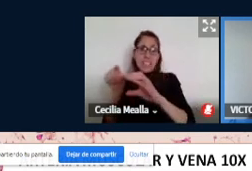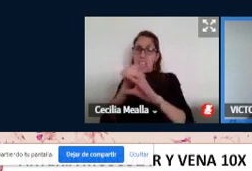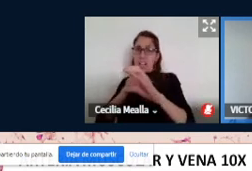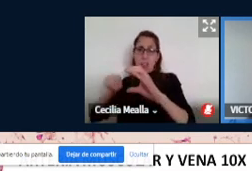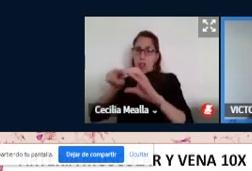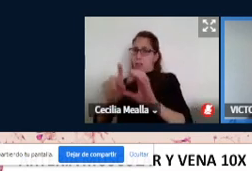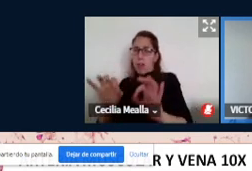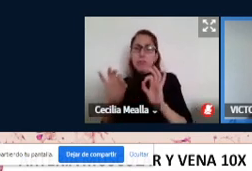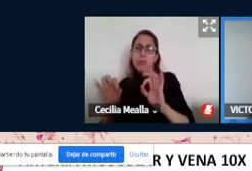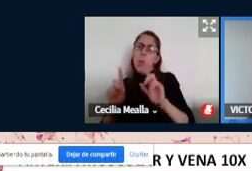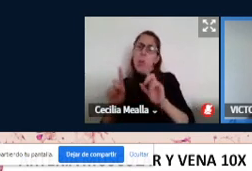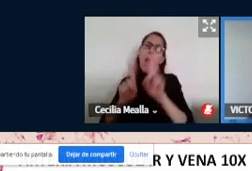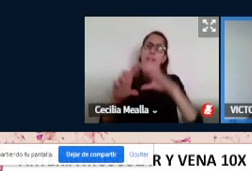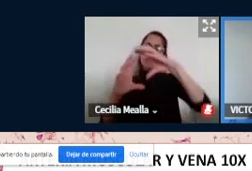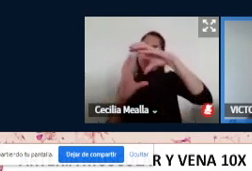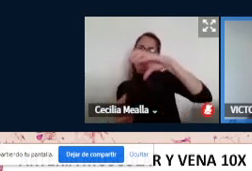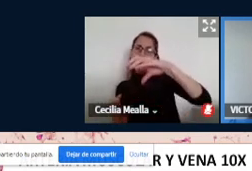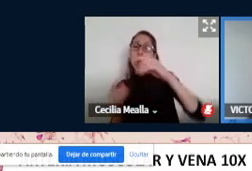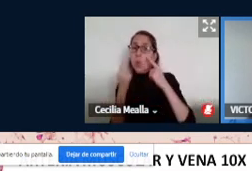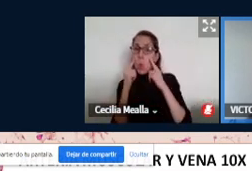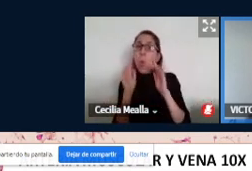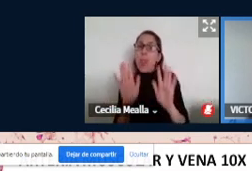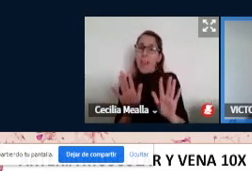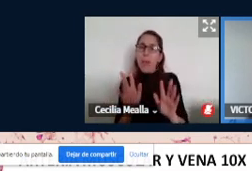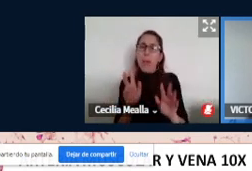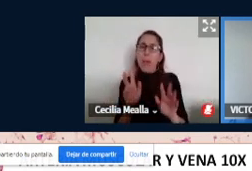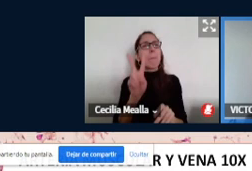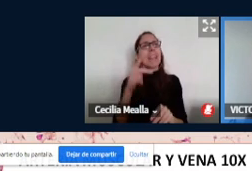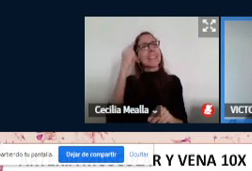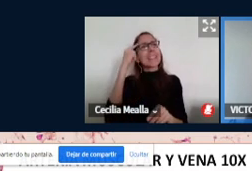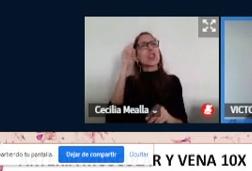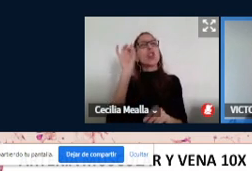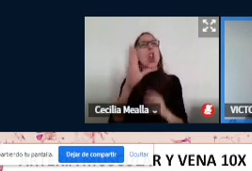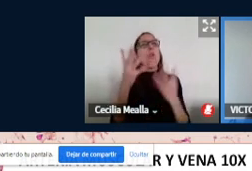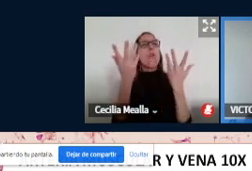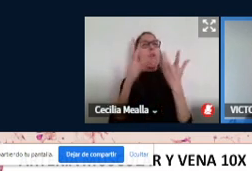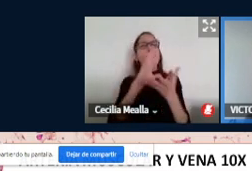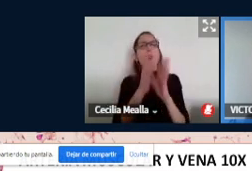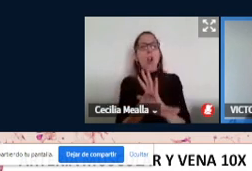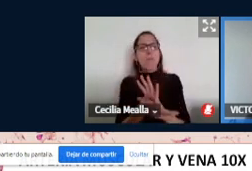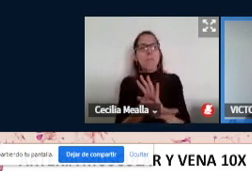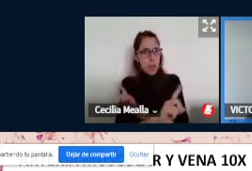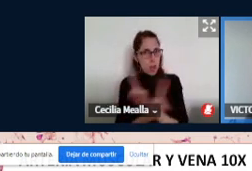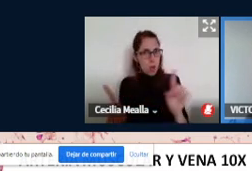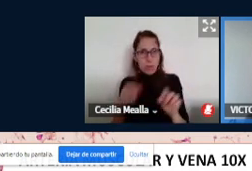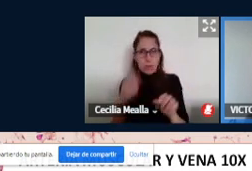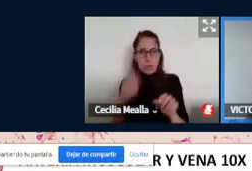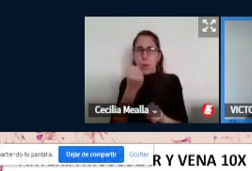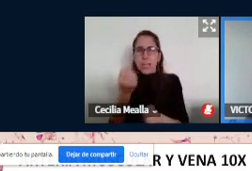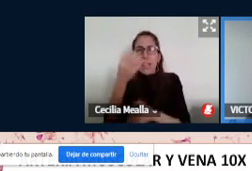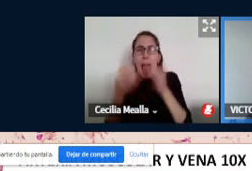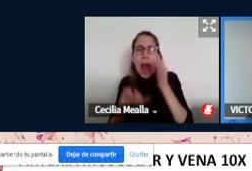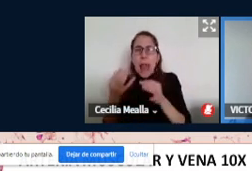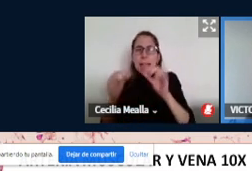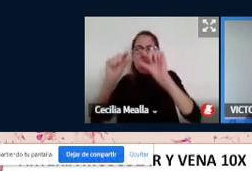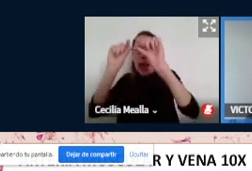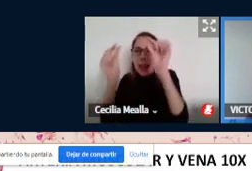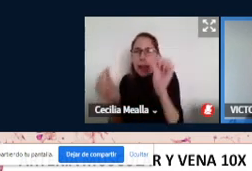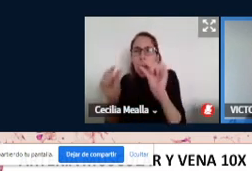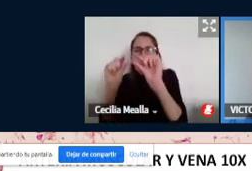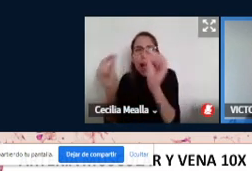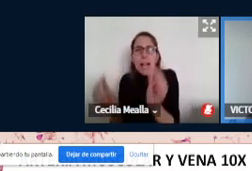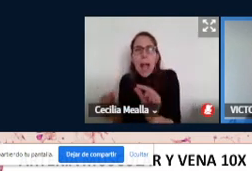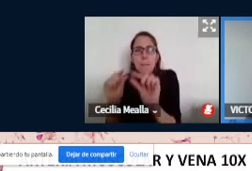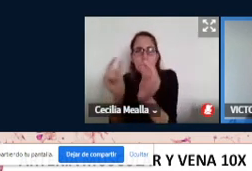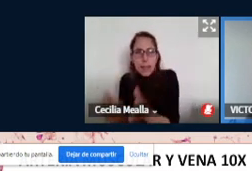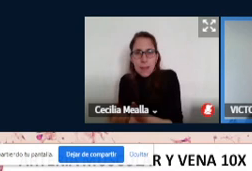siempre pasa eso. Entonces, no se confíen con las formas, ¿sí? Miren las capas que tienen. Fíjense la